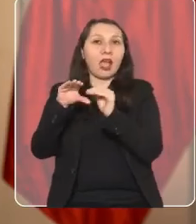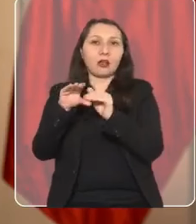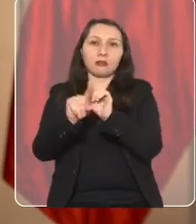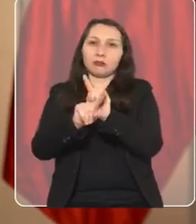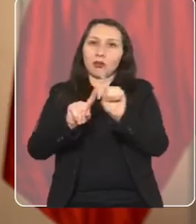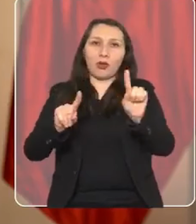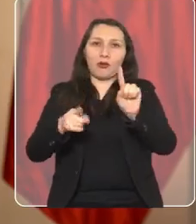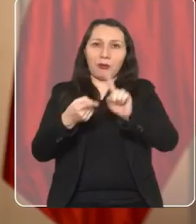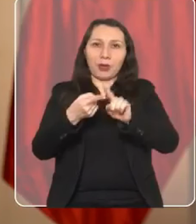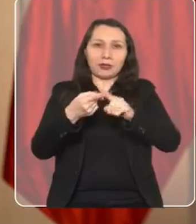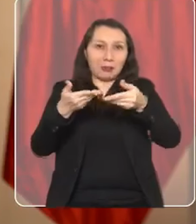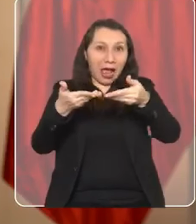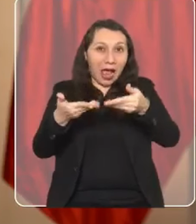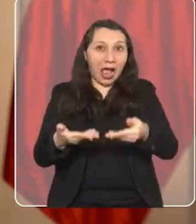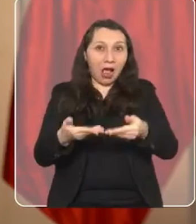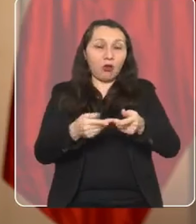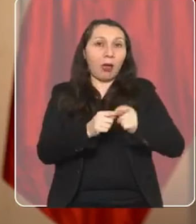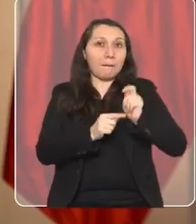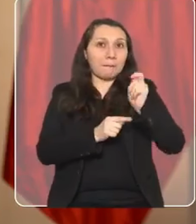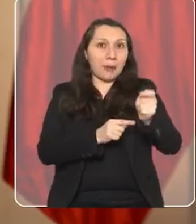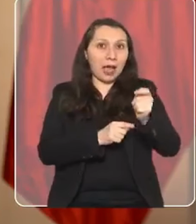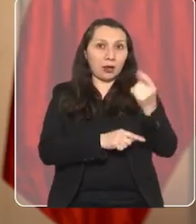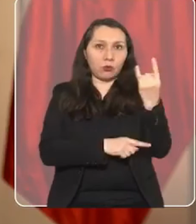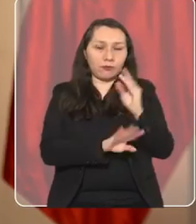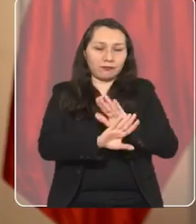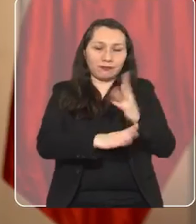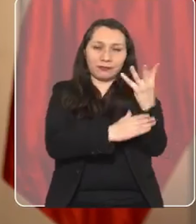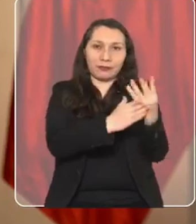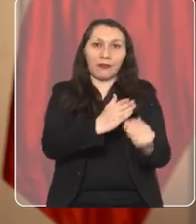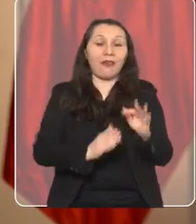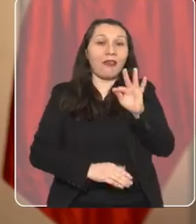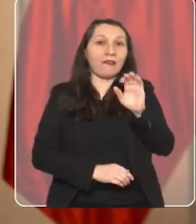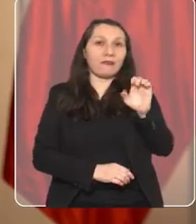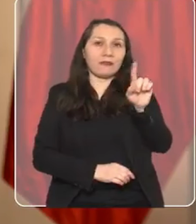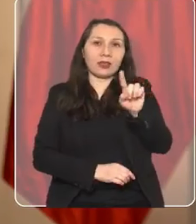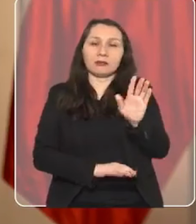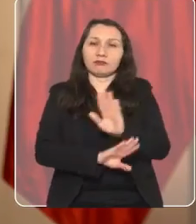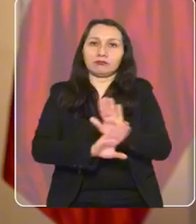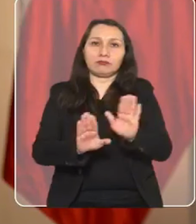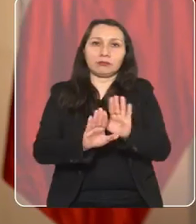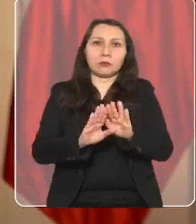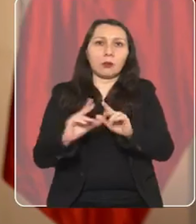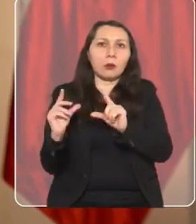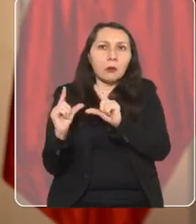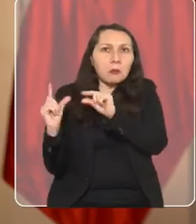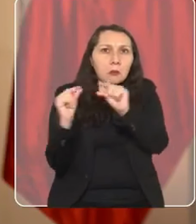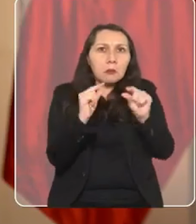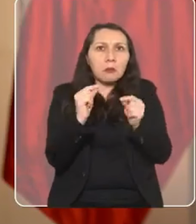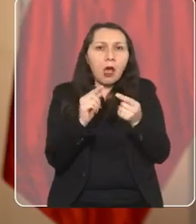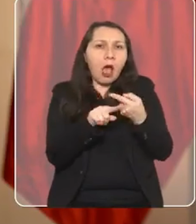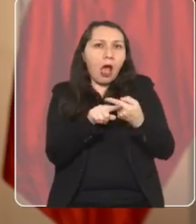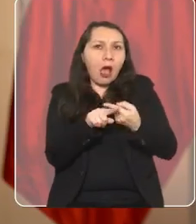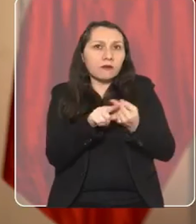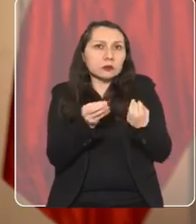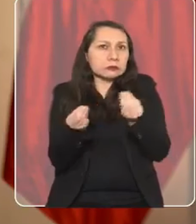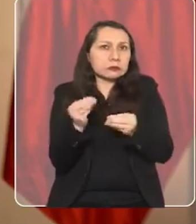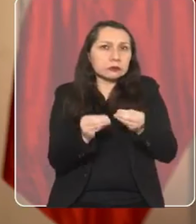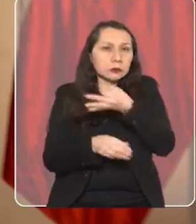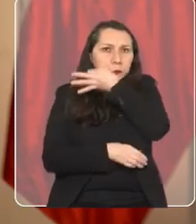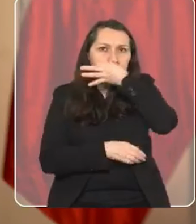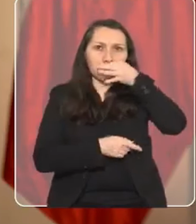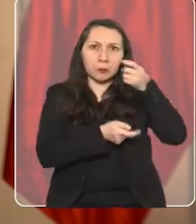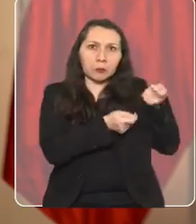no participarán de este nuevo instrumento de financiamiento con el FES no habrá espacio para la especulación el abuso ni para